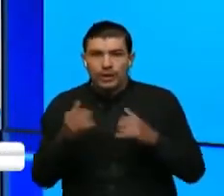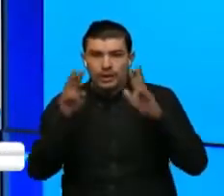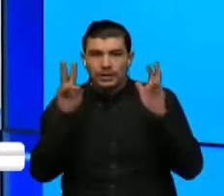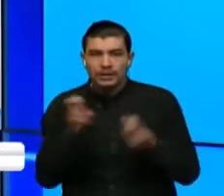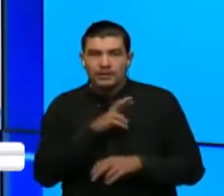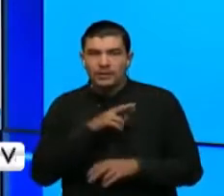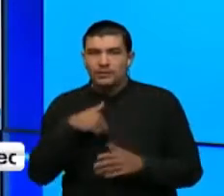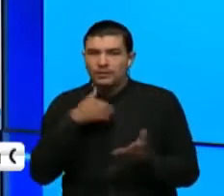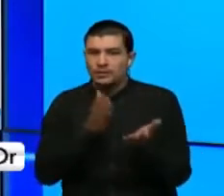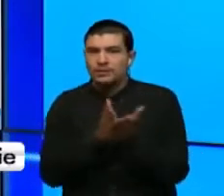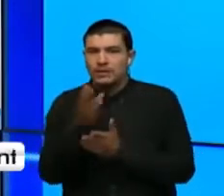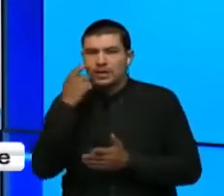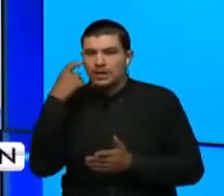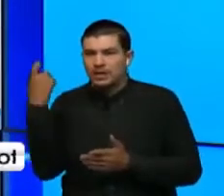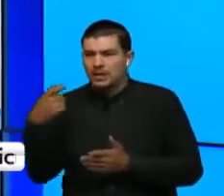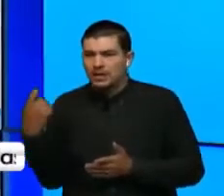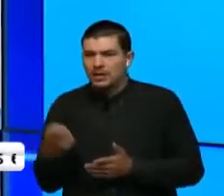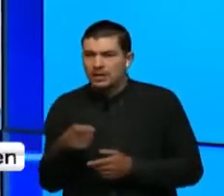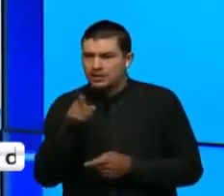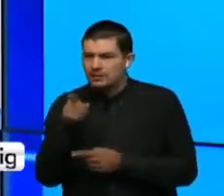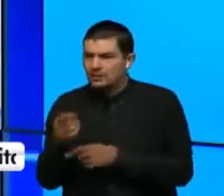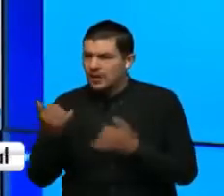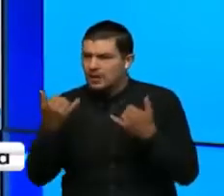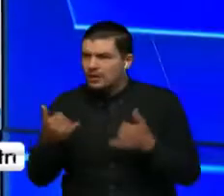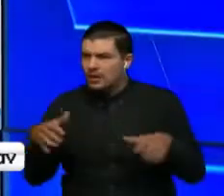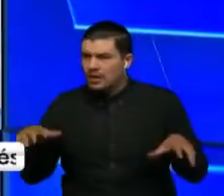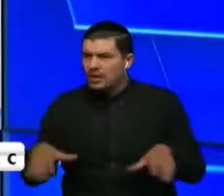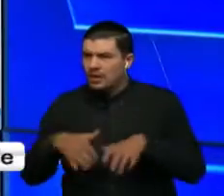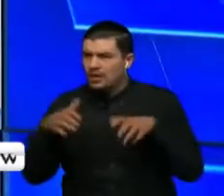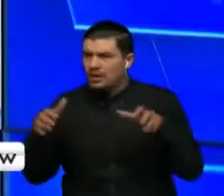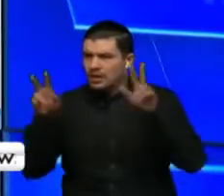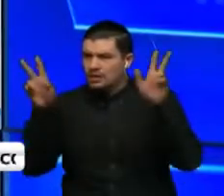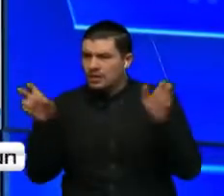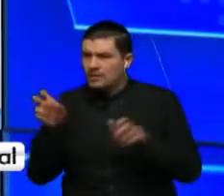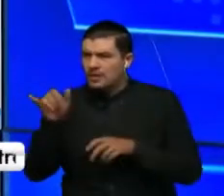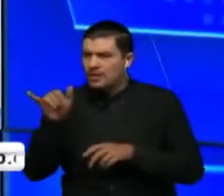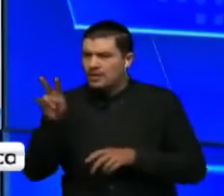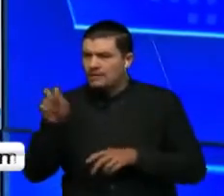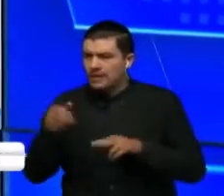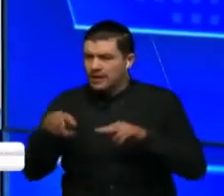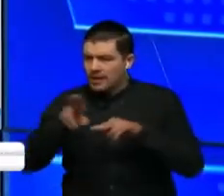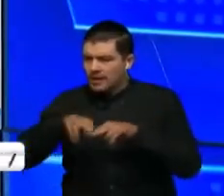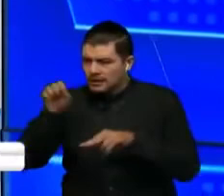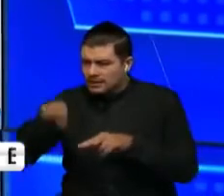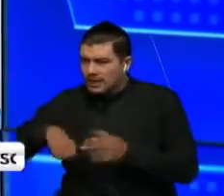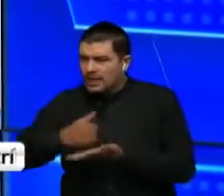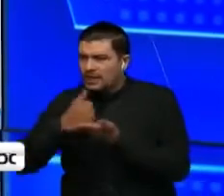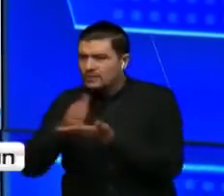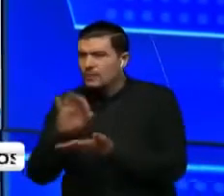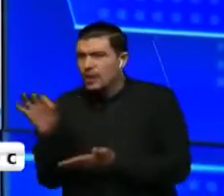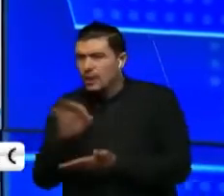revisando si este movimiento, si esta actualización en el tema de IVA finalmente ayudará o seguirá dejando más hueco.